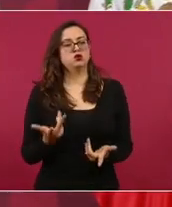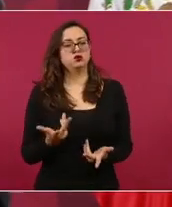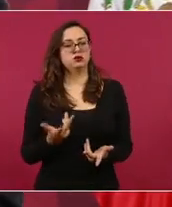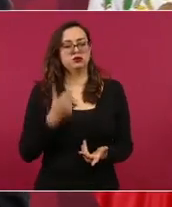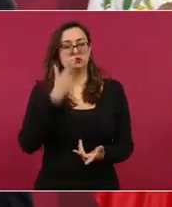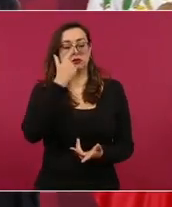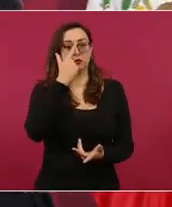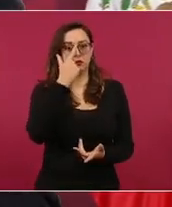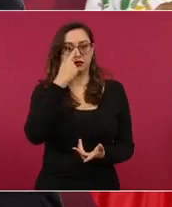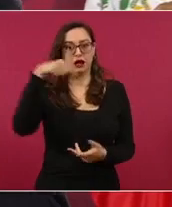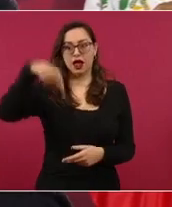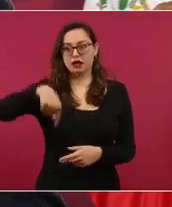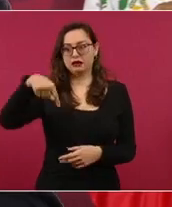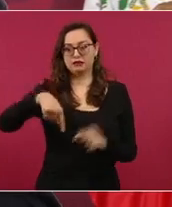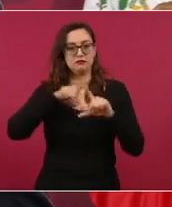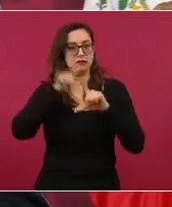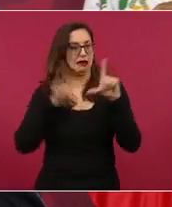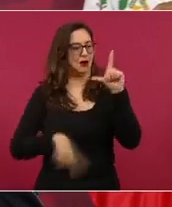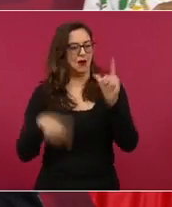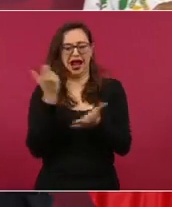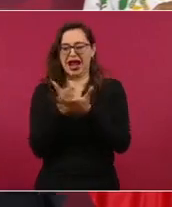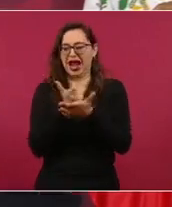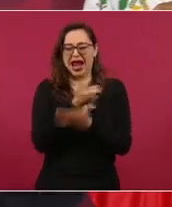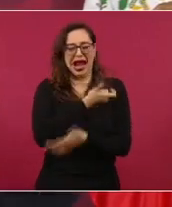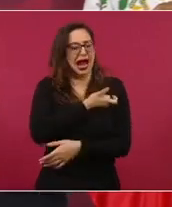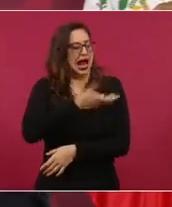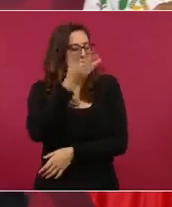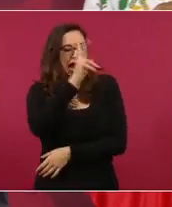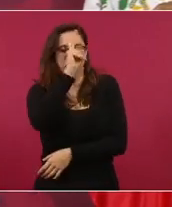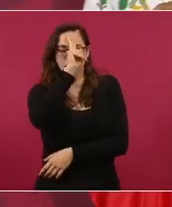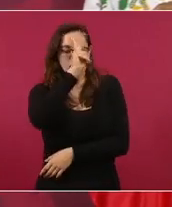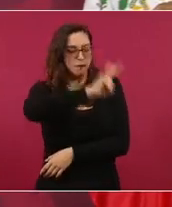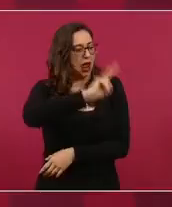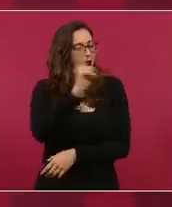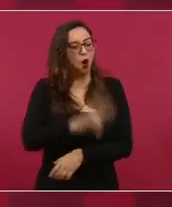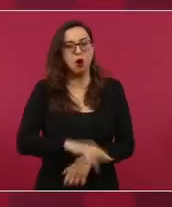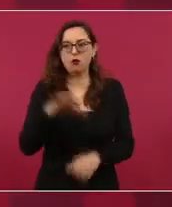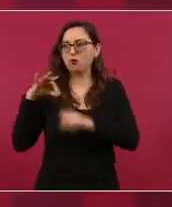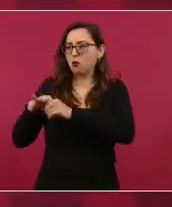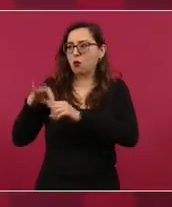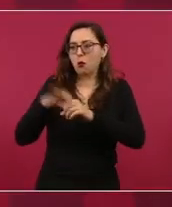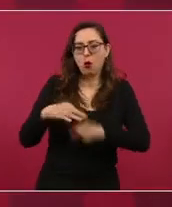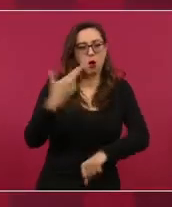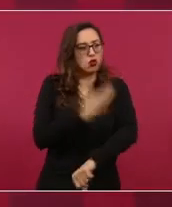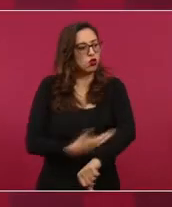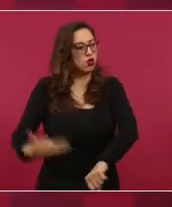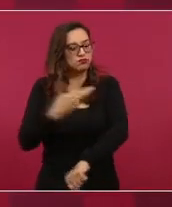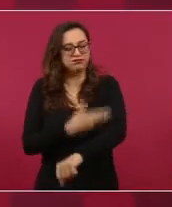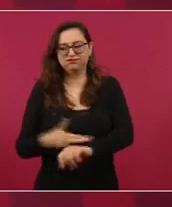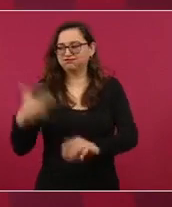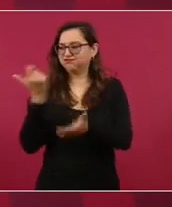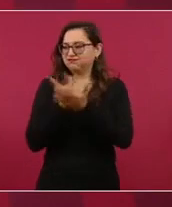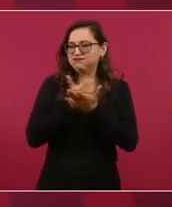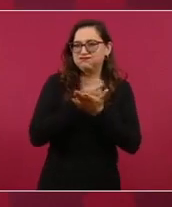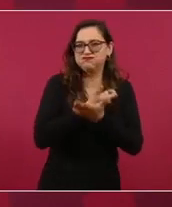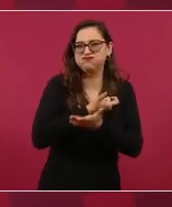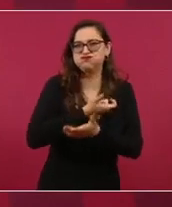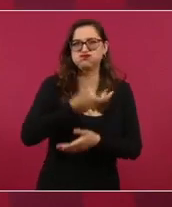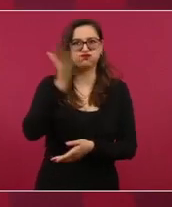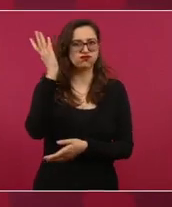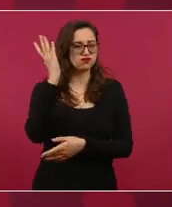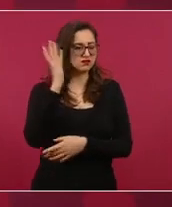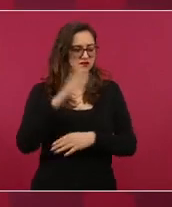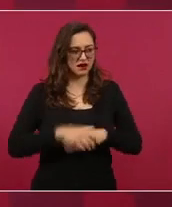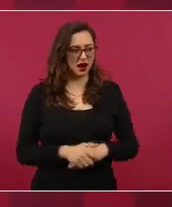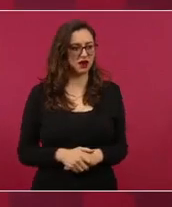México es el país del mundo que gasta más en elecciones.